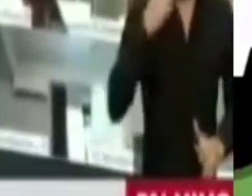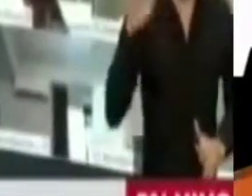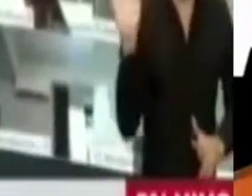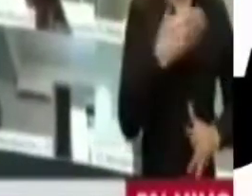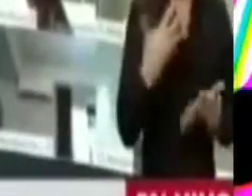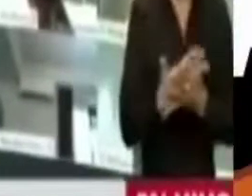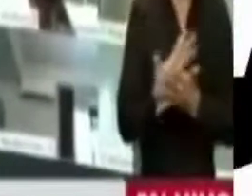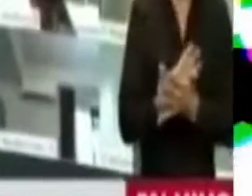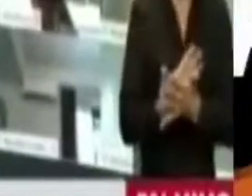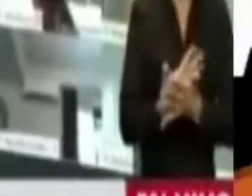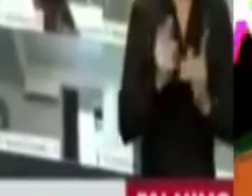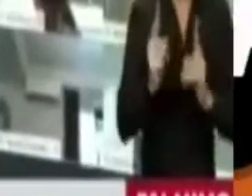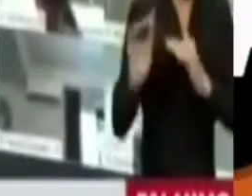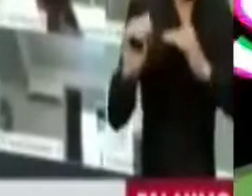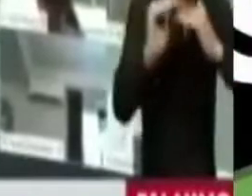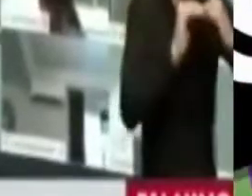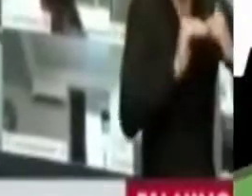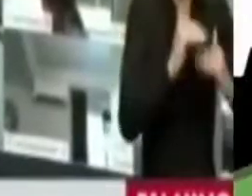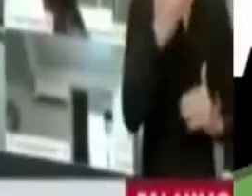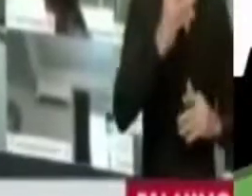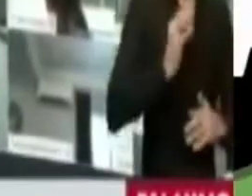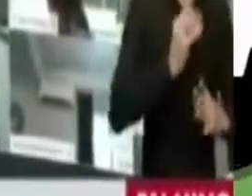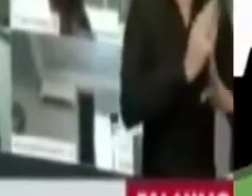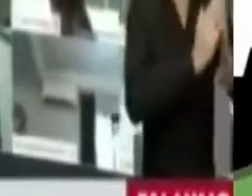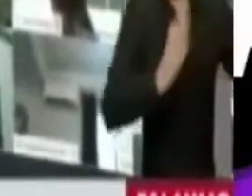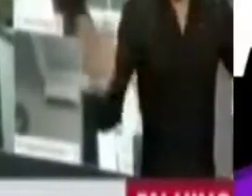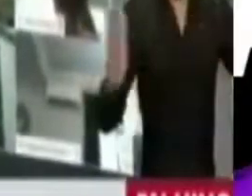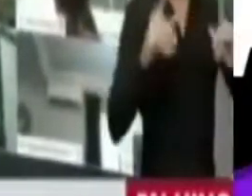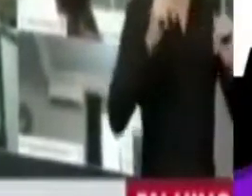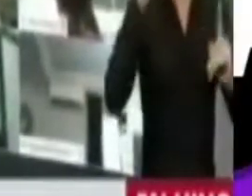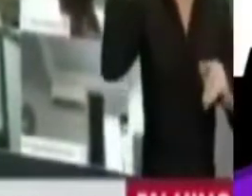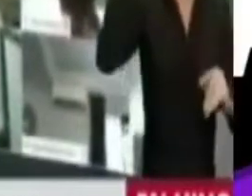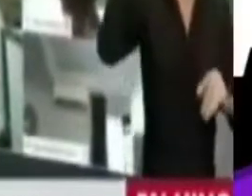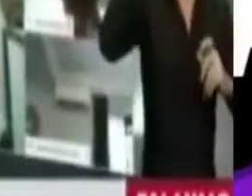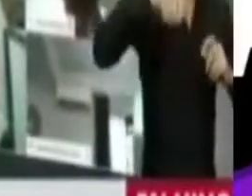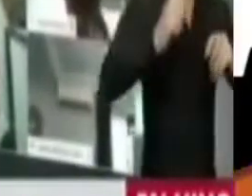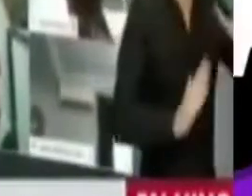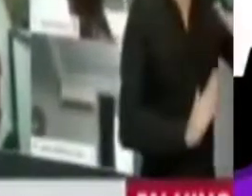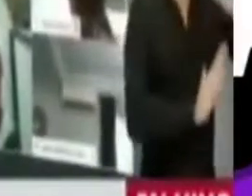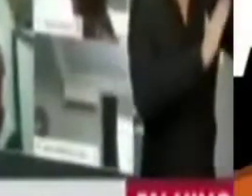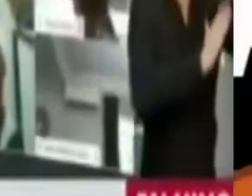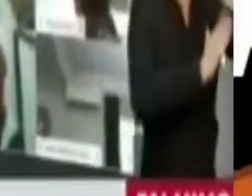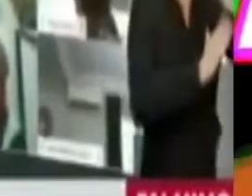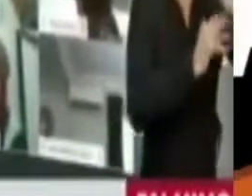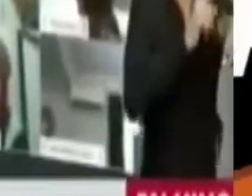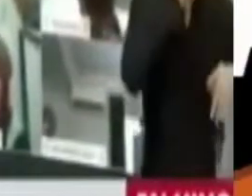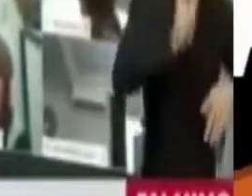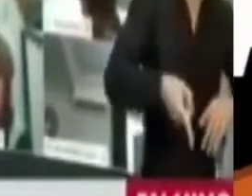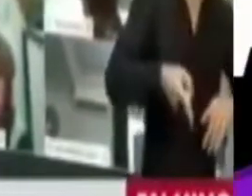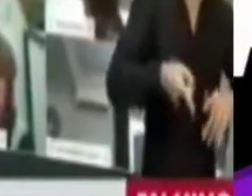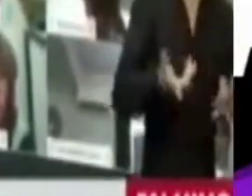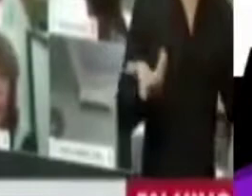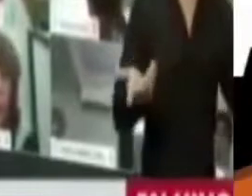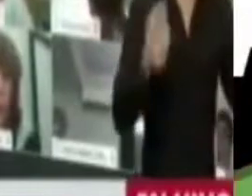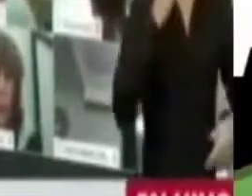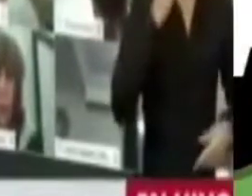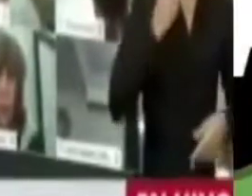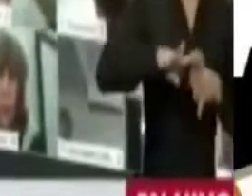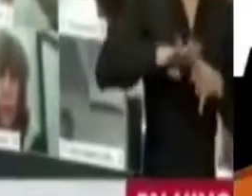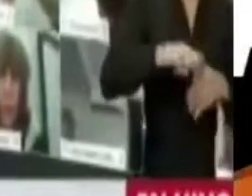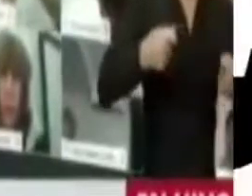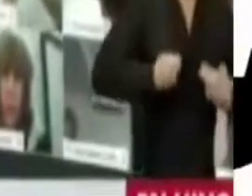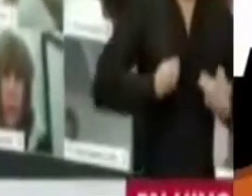discutió en la Cámara de Diputados antes de ayer. Carlos, llama la